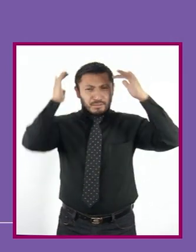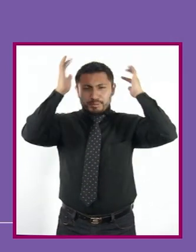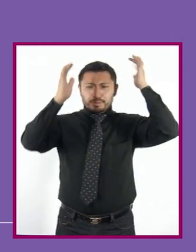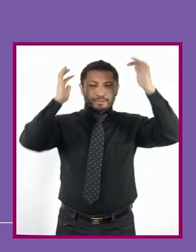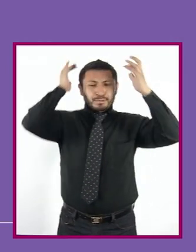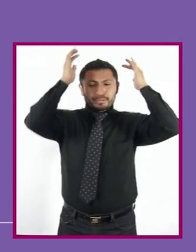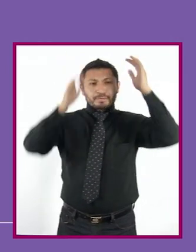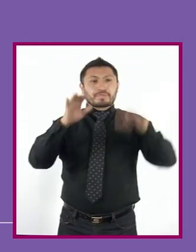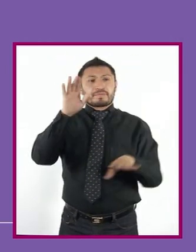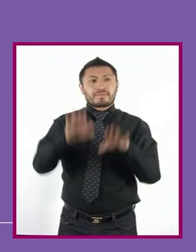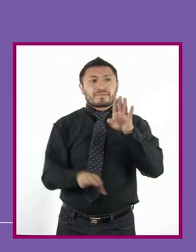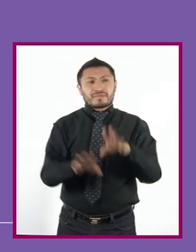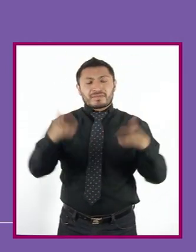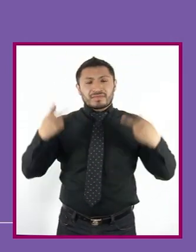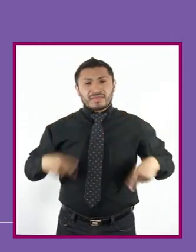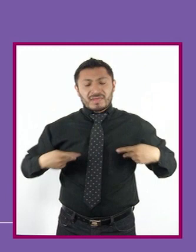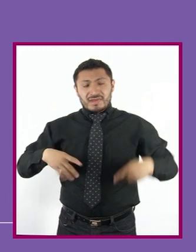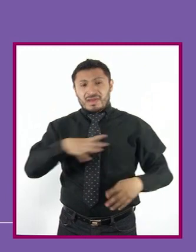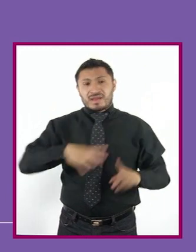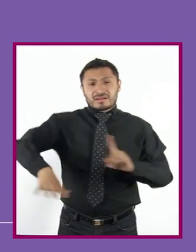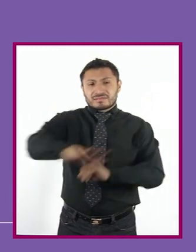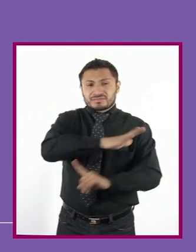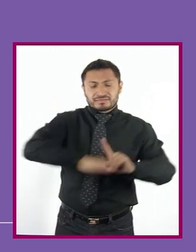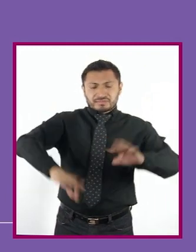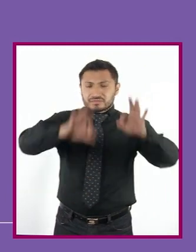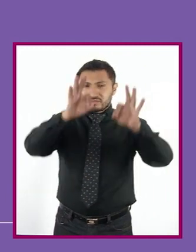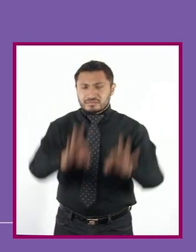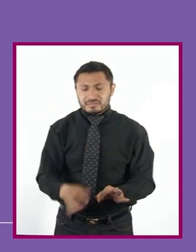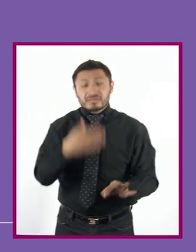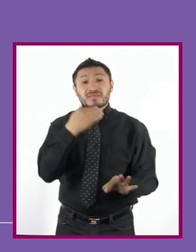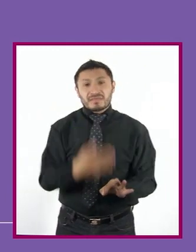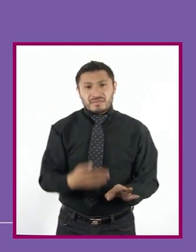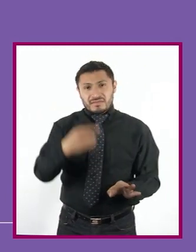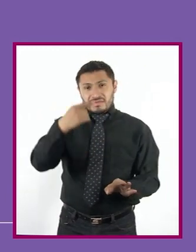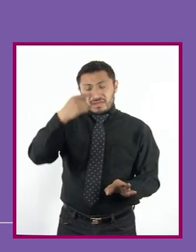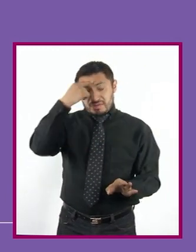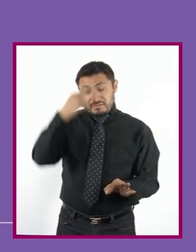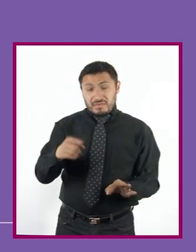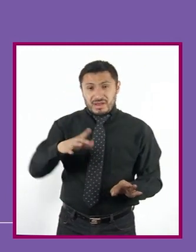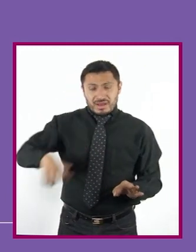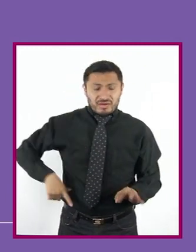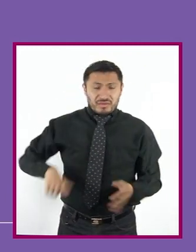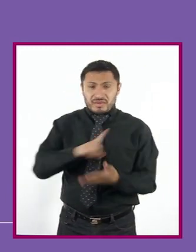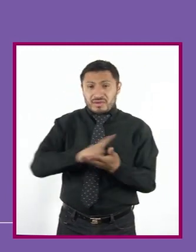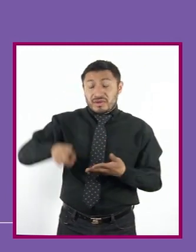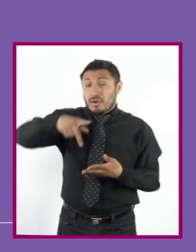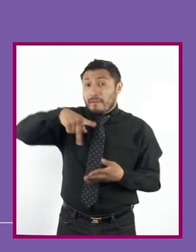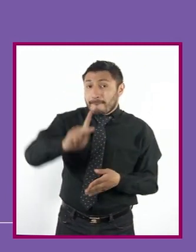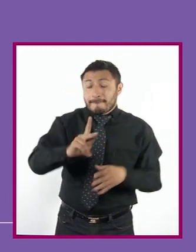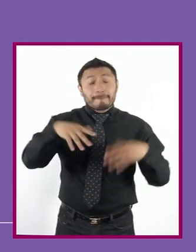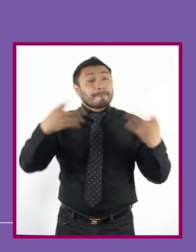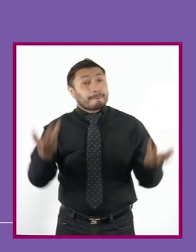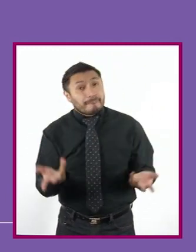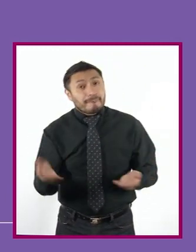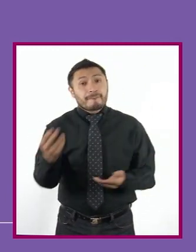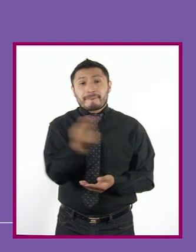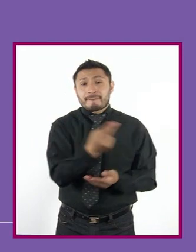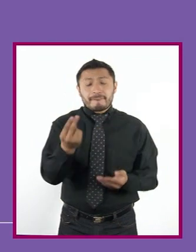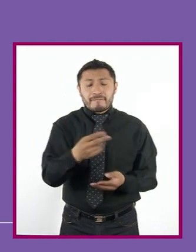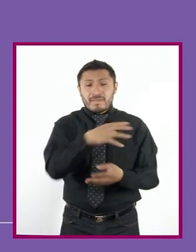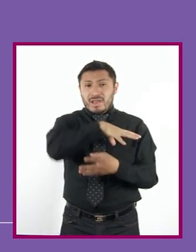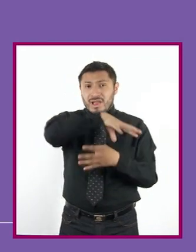en cierta medida tenemos las condiciones básicas para ser un Estado de Derecho, pero que necesitamos un conjunto también